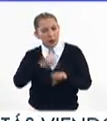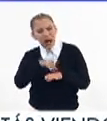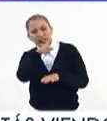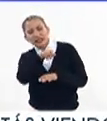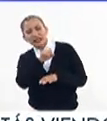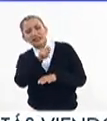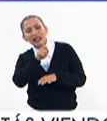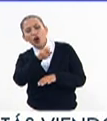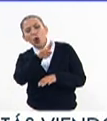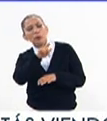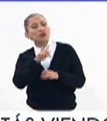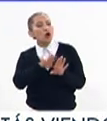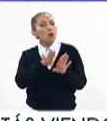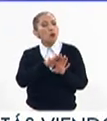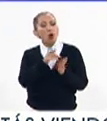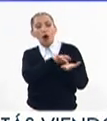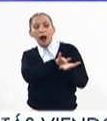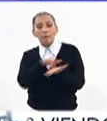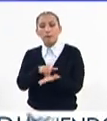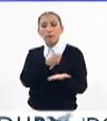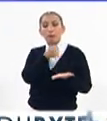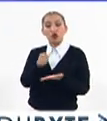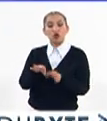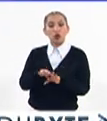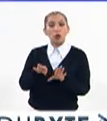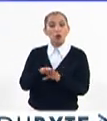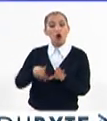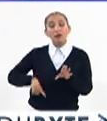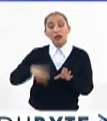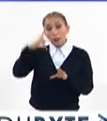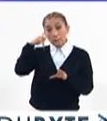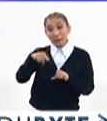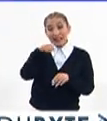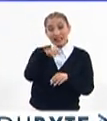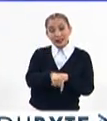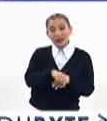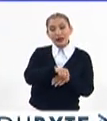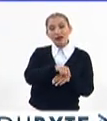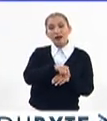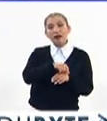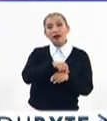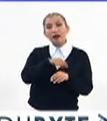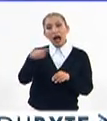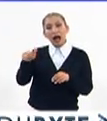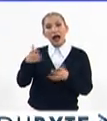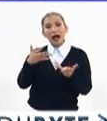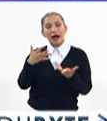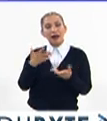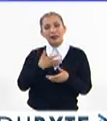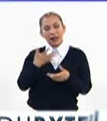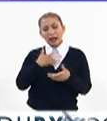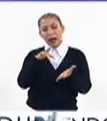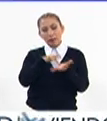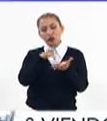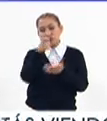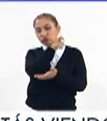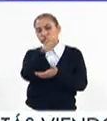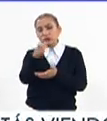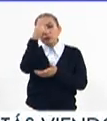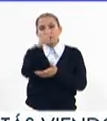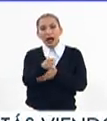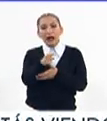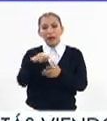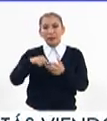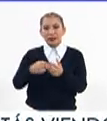sobre las startups, cómo financiarse y realmente cómo es el gobierno mexicano al tener el apoyo económico